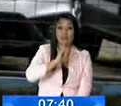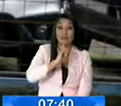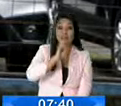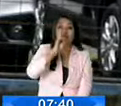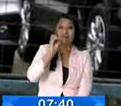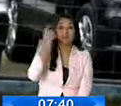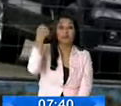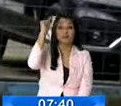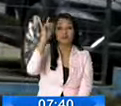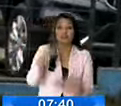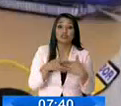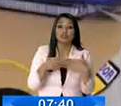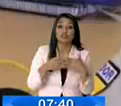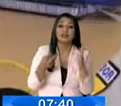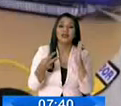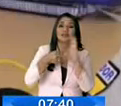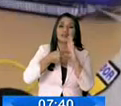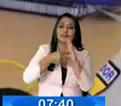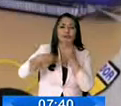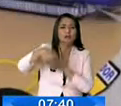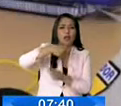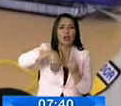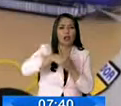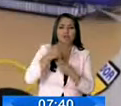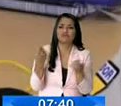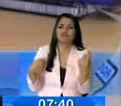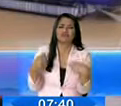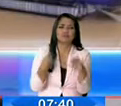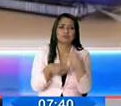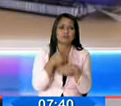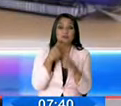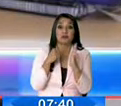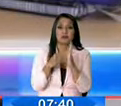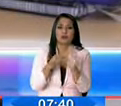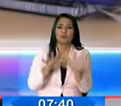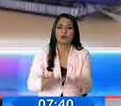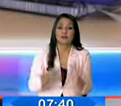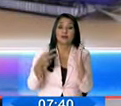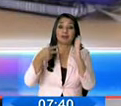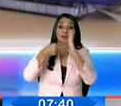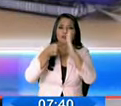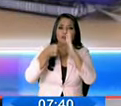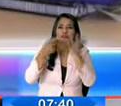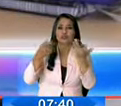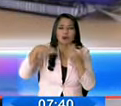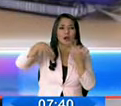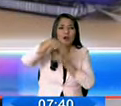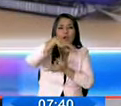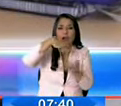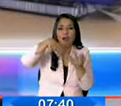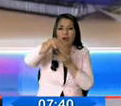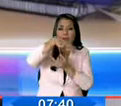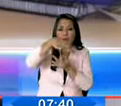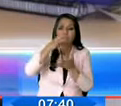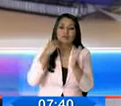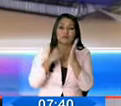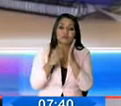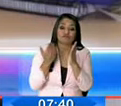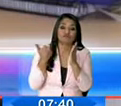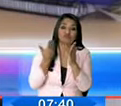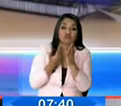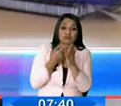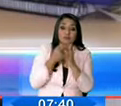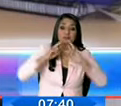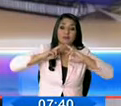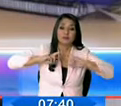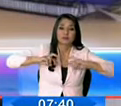20 millones de dólares. Al parecer se dedicaba a este lavado de activos, toda vez que en las primeras